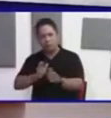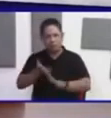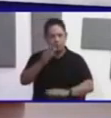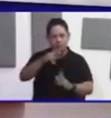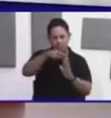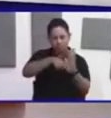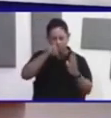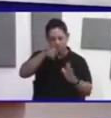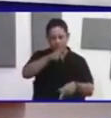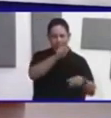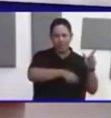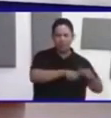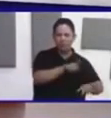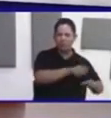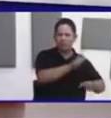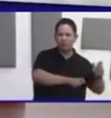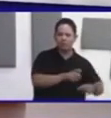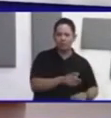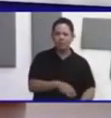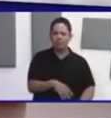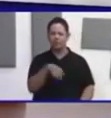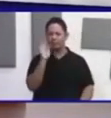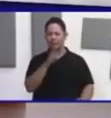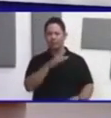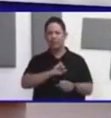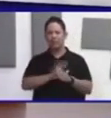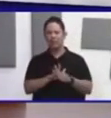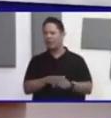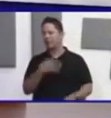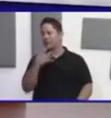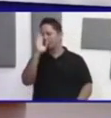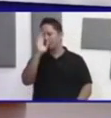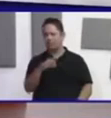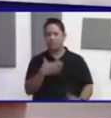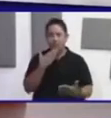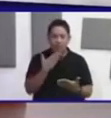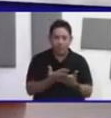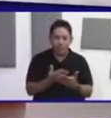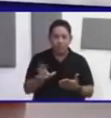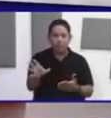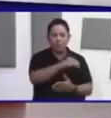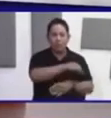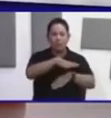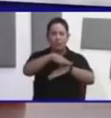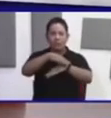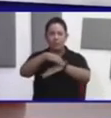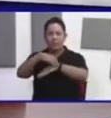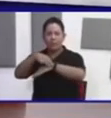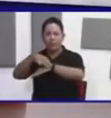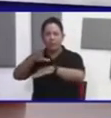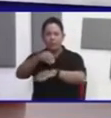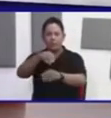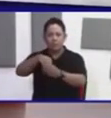broma, que esto no es real. Y también quiero mandarle un saludo de agradecimiento muy especial a todos los médicos que se